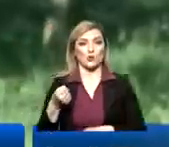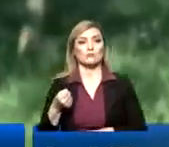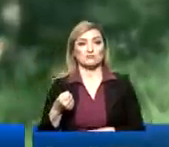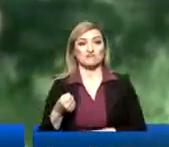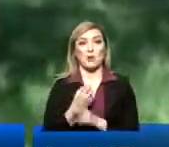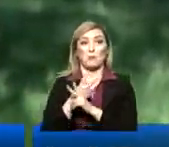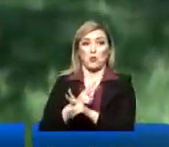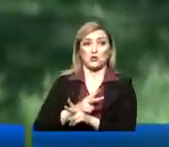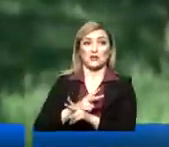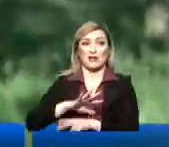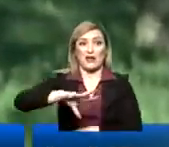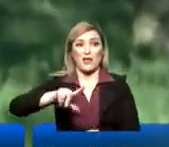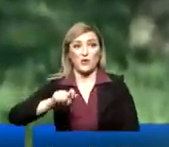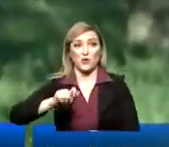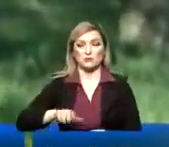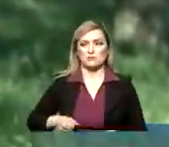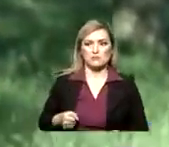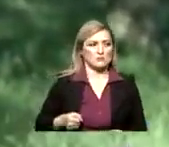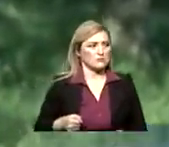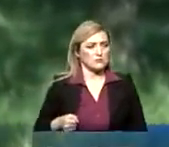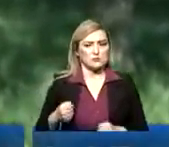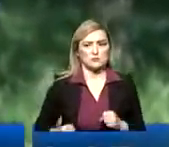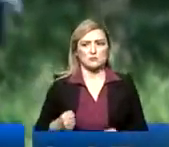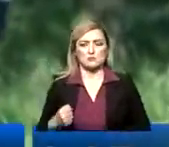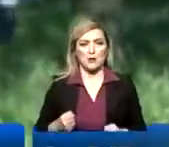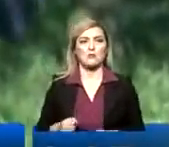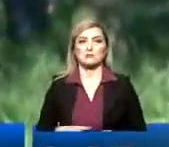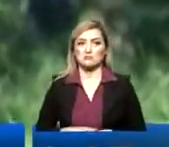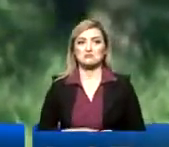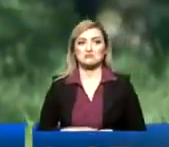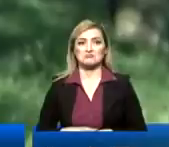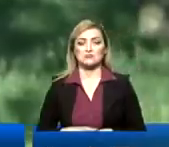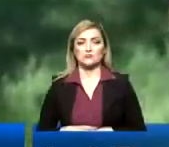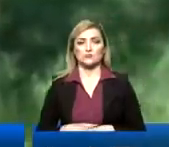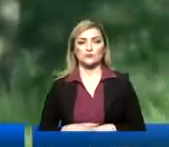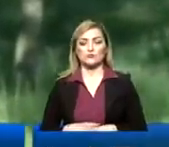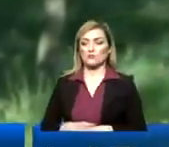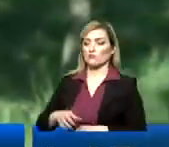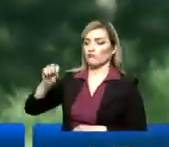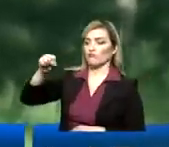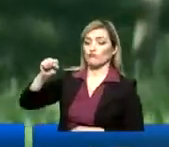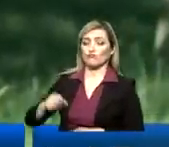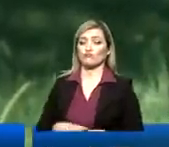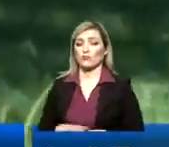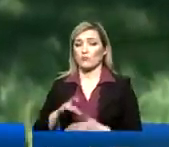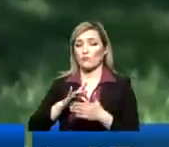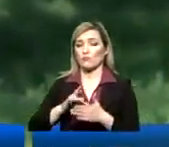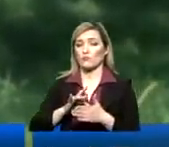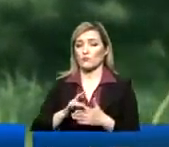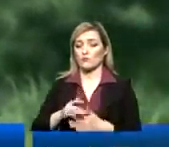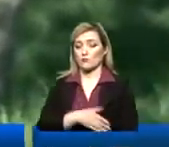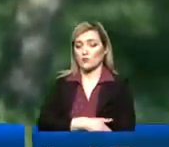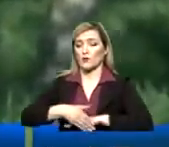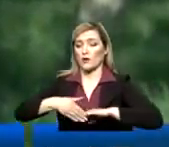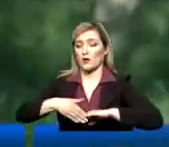para protegerse de la inseguridad. Sí, como podemos ver también nosotros estamos corriendo bastante peligro la calle